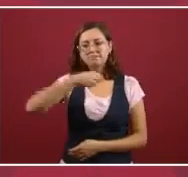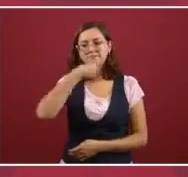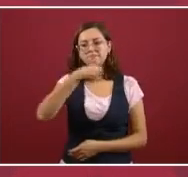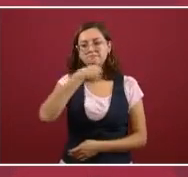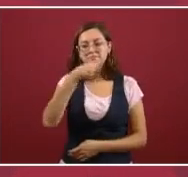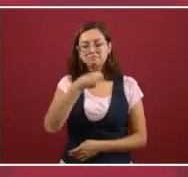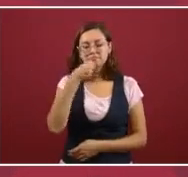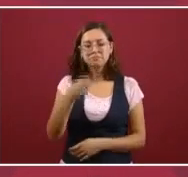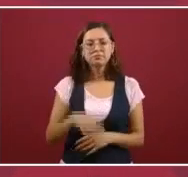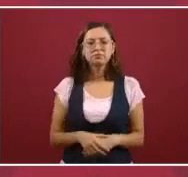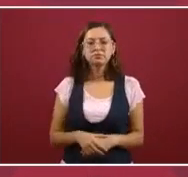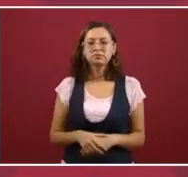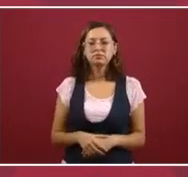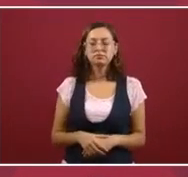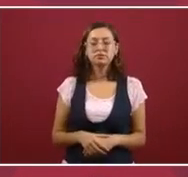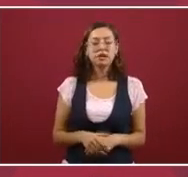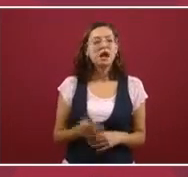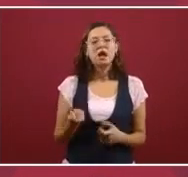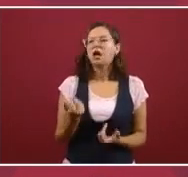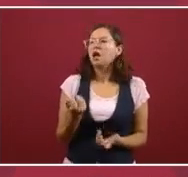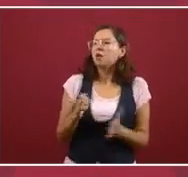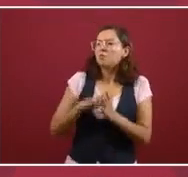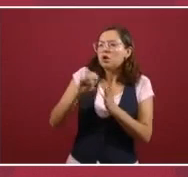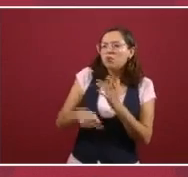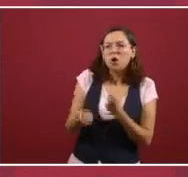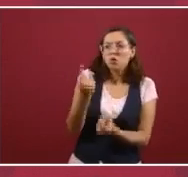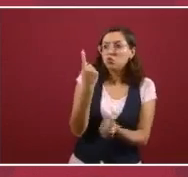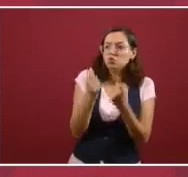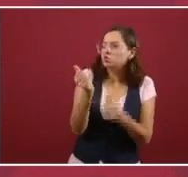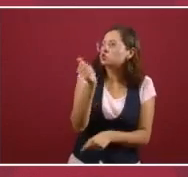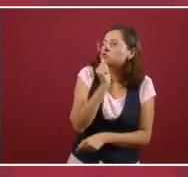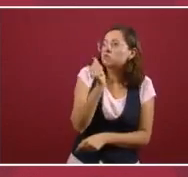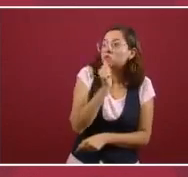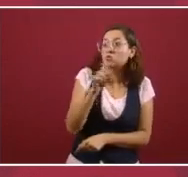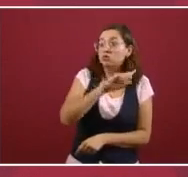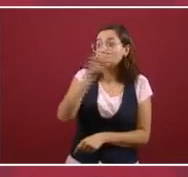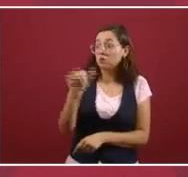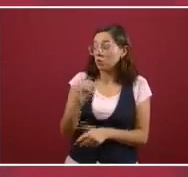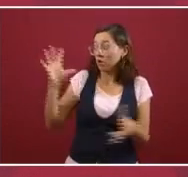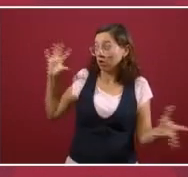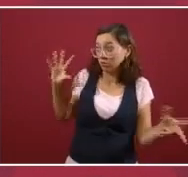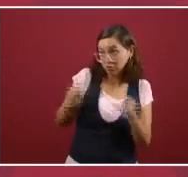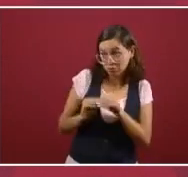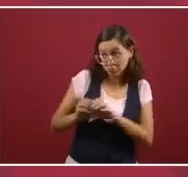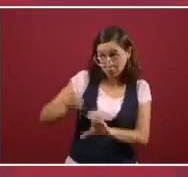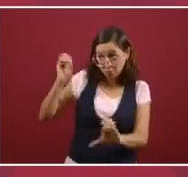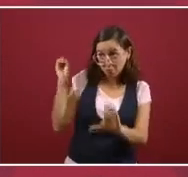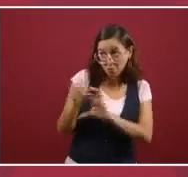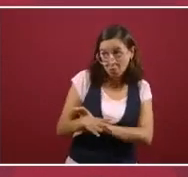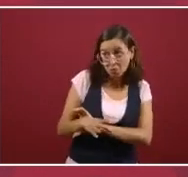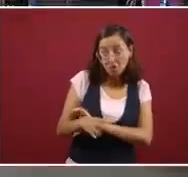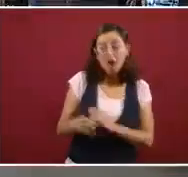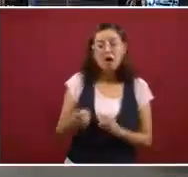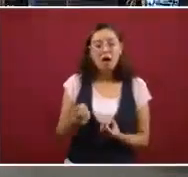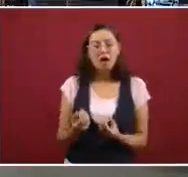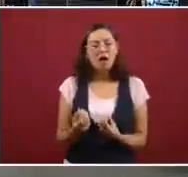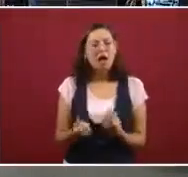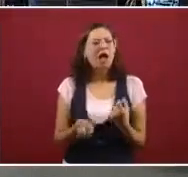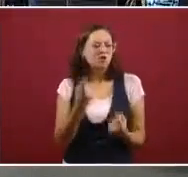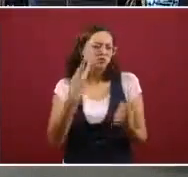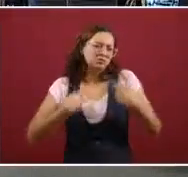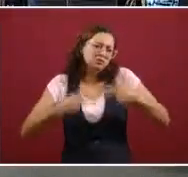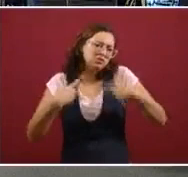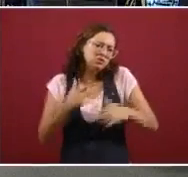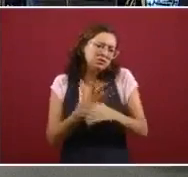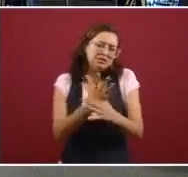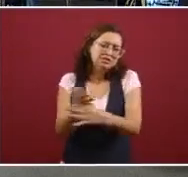respetar su retroactivo. Por ahí hay beneficiarios que están comentando eso. Se lo comento